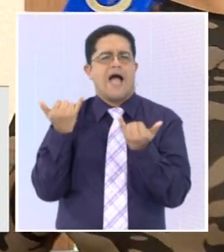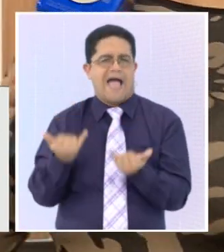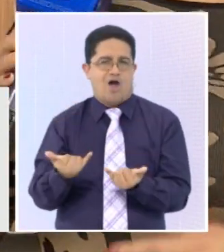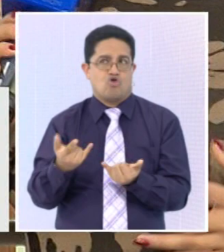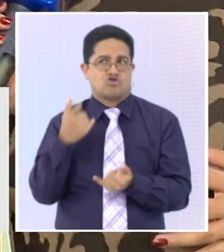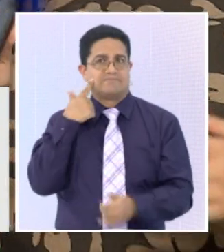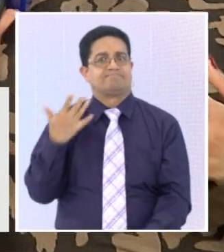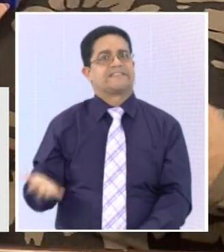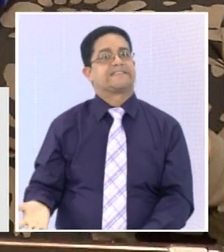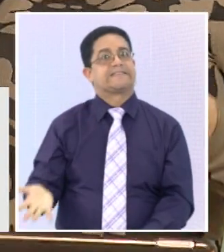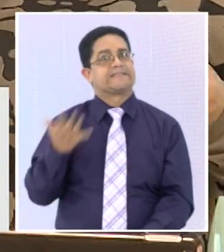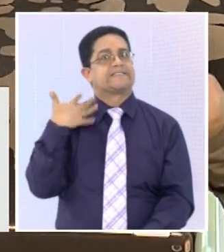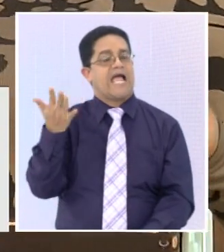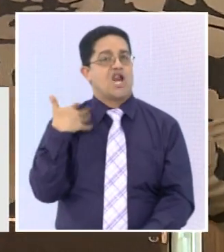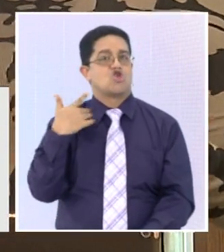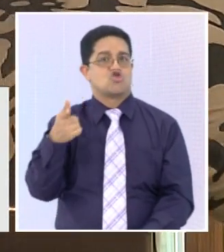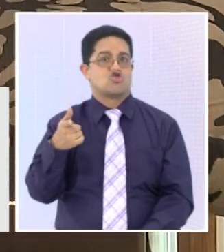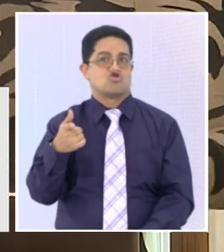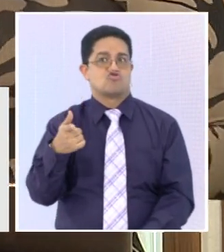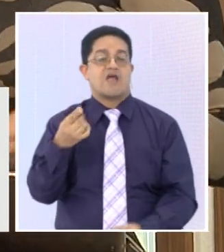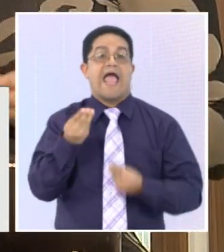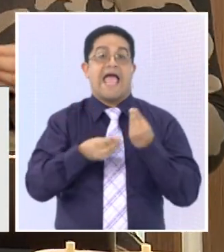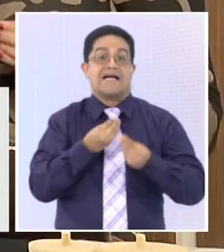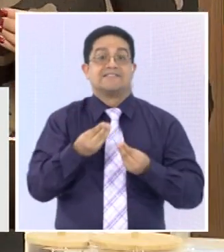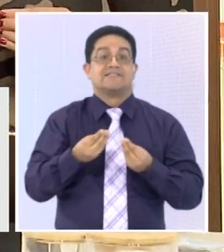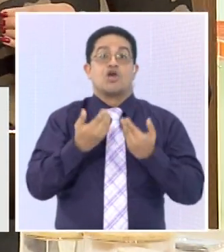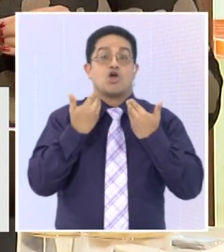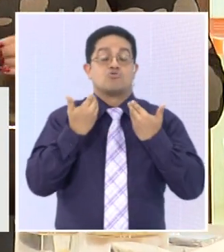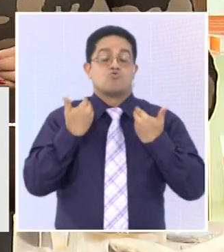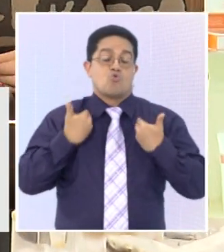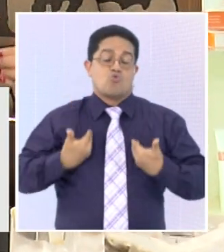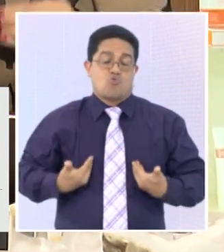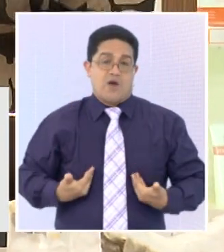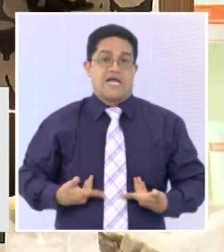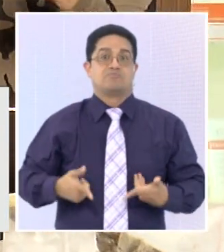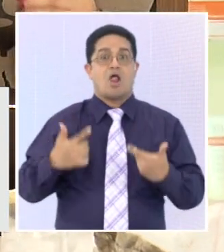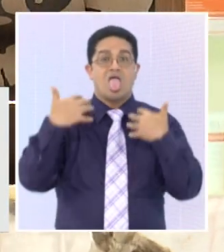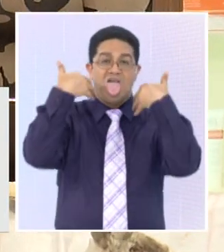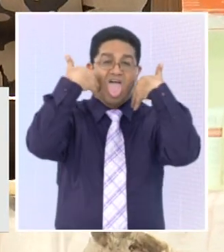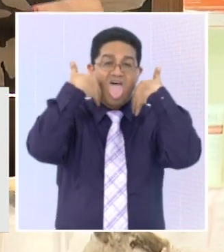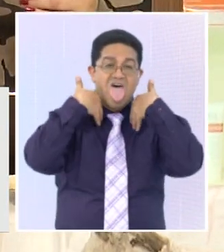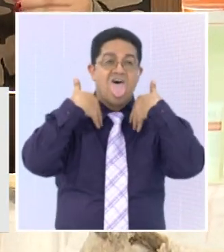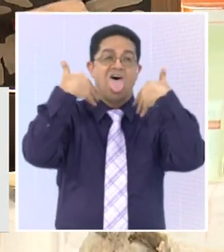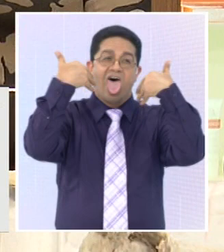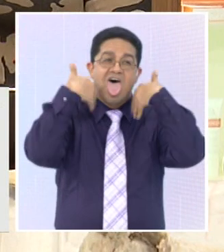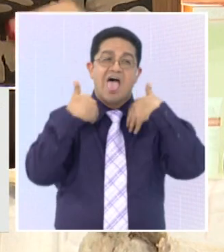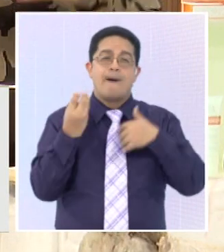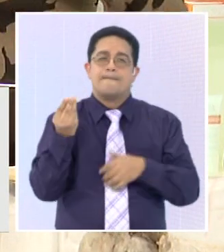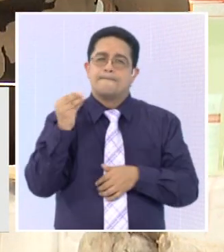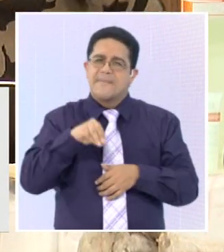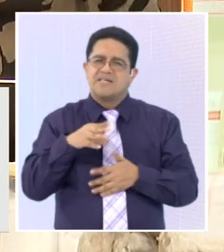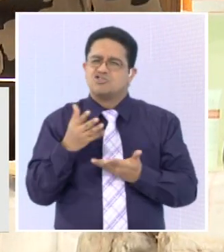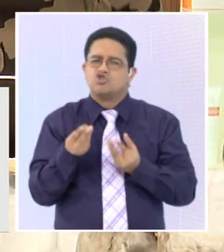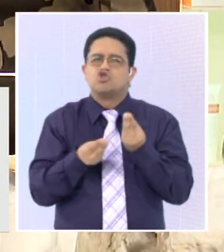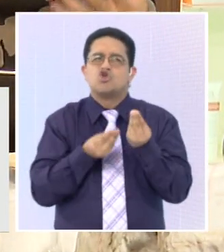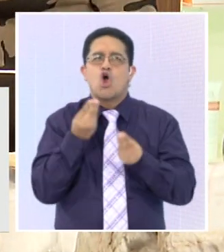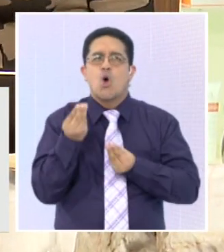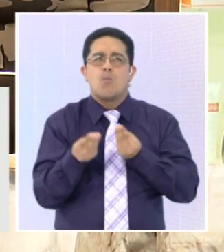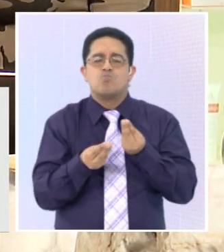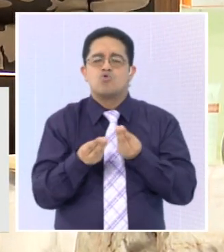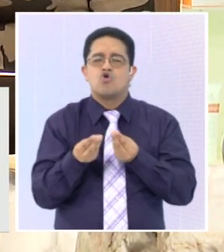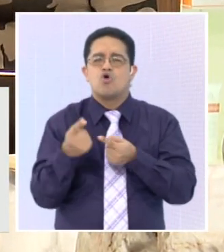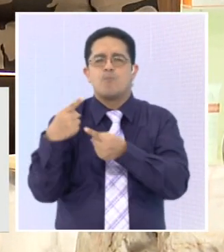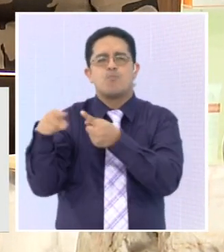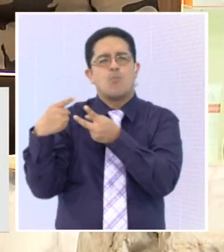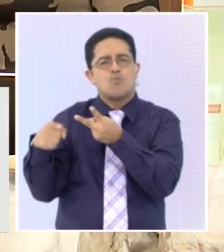calor está haciendo, por ejemplo, que nuestro cuerpo tenga que aumentar la temperatura y sudar un poco más? ¿Cómo hacemos con todos los productos que nos